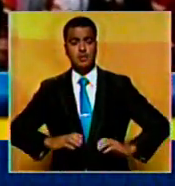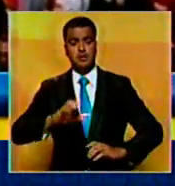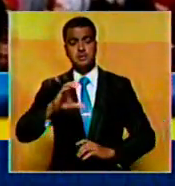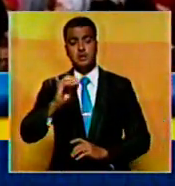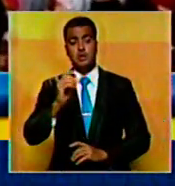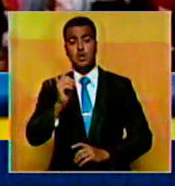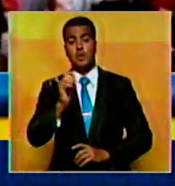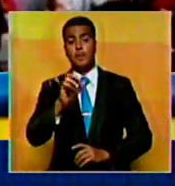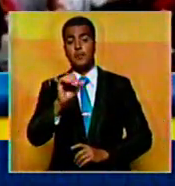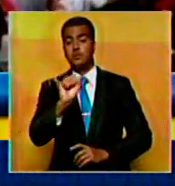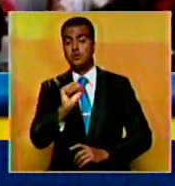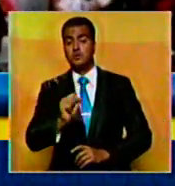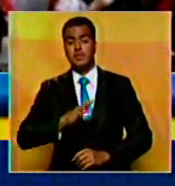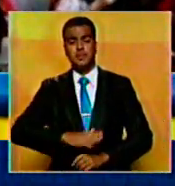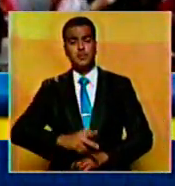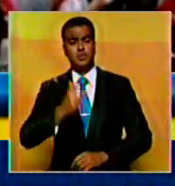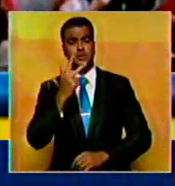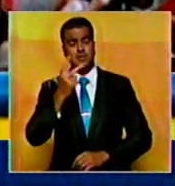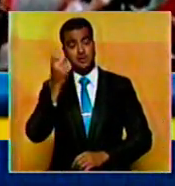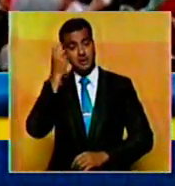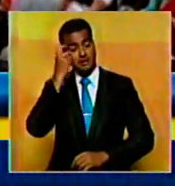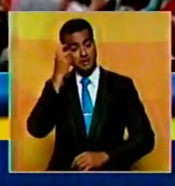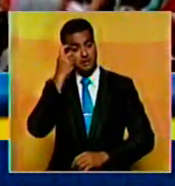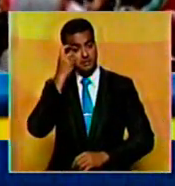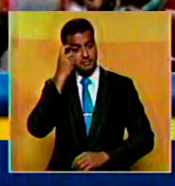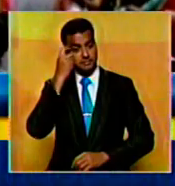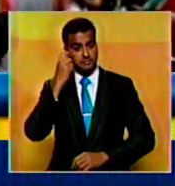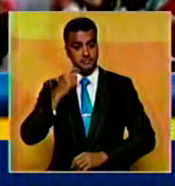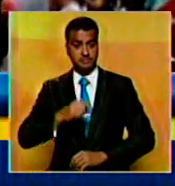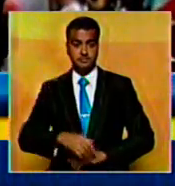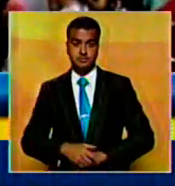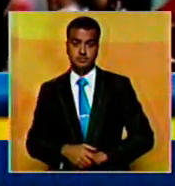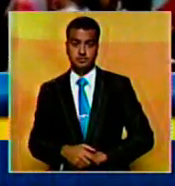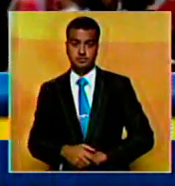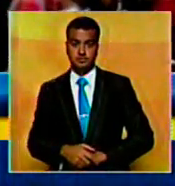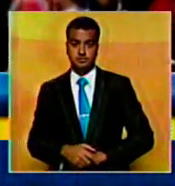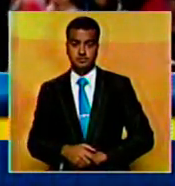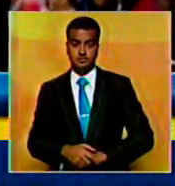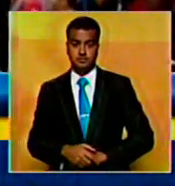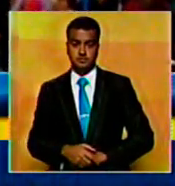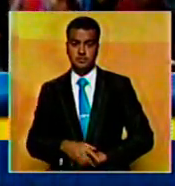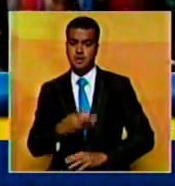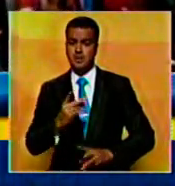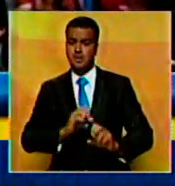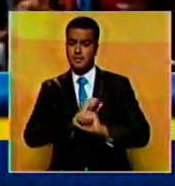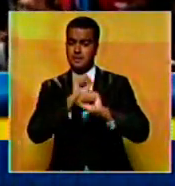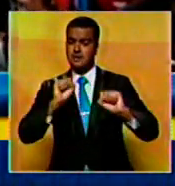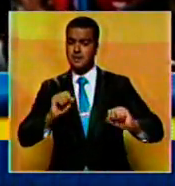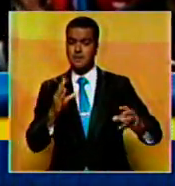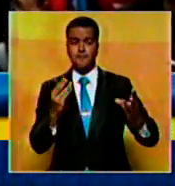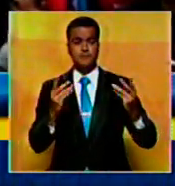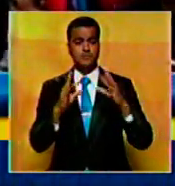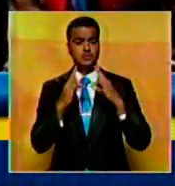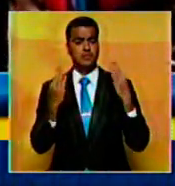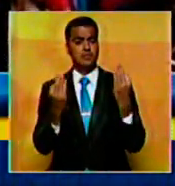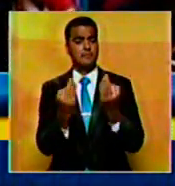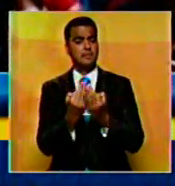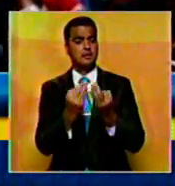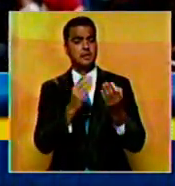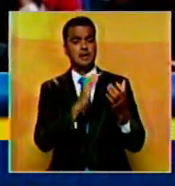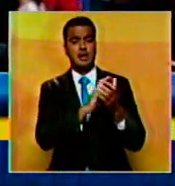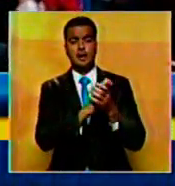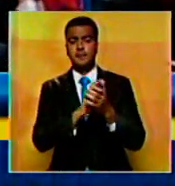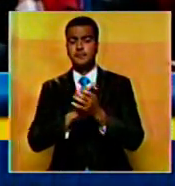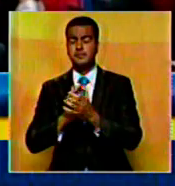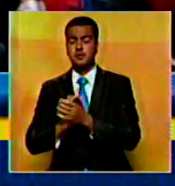en Capilla Ardiente durante 3 días, donde desde esta mañana ya han comenzado a llegar familia, amigos y